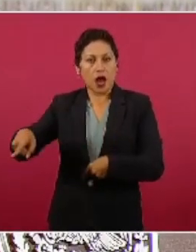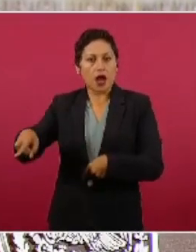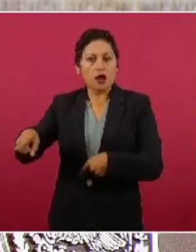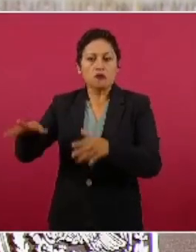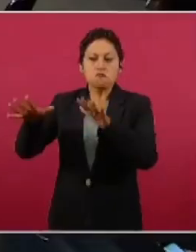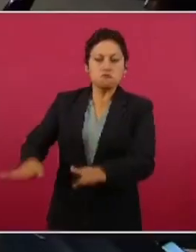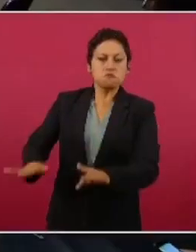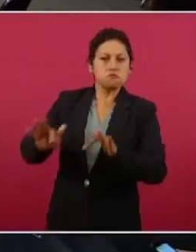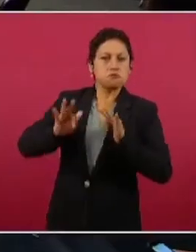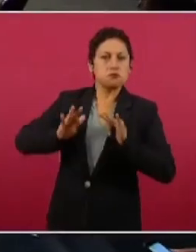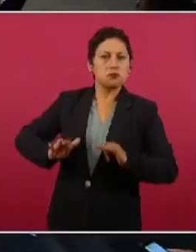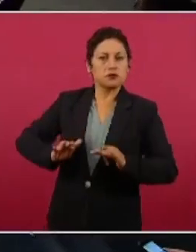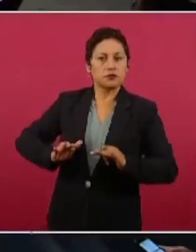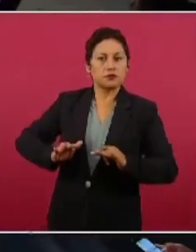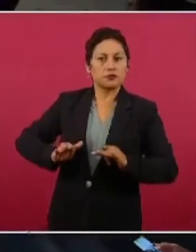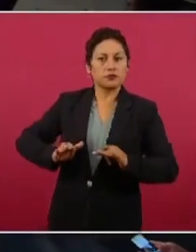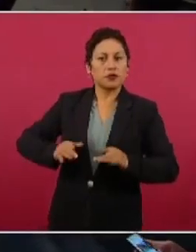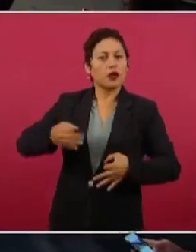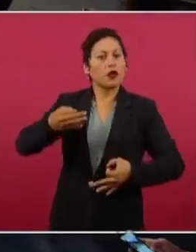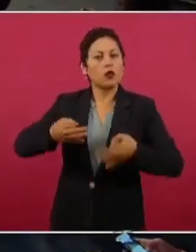Y les mandó a Sodi.